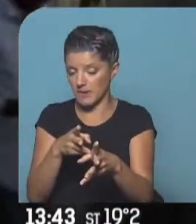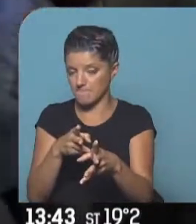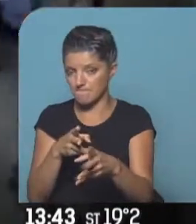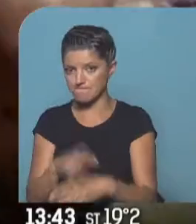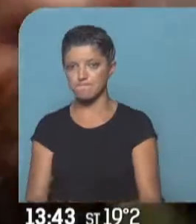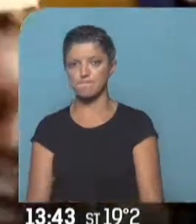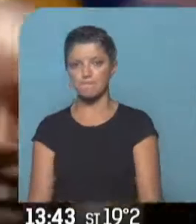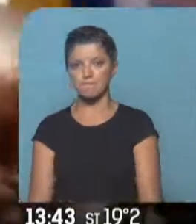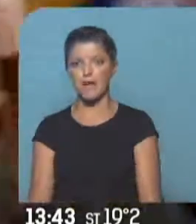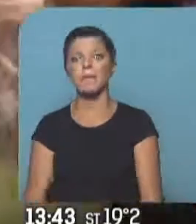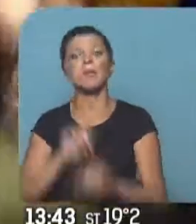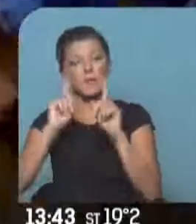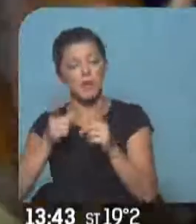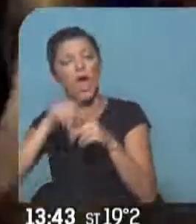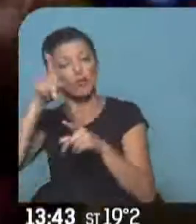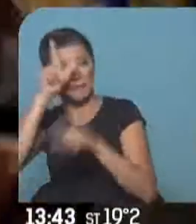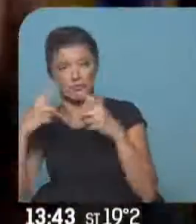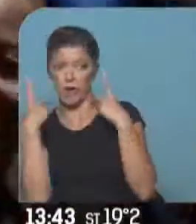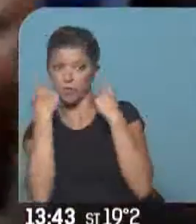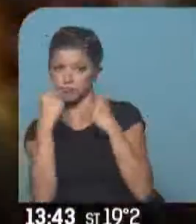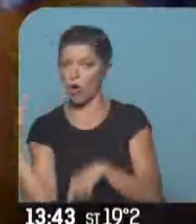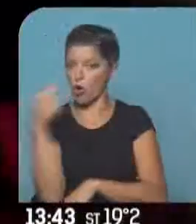únicos descontentos con el mandatario.